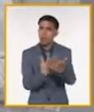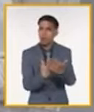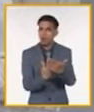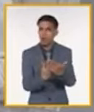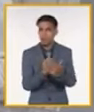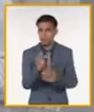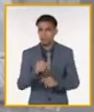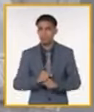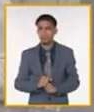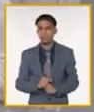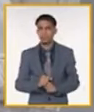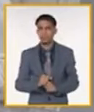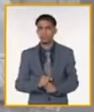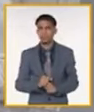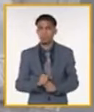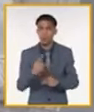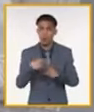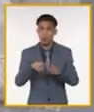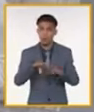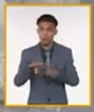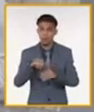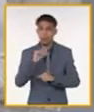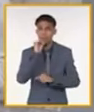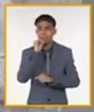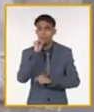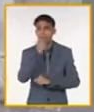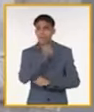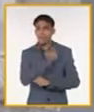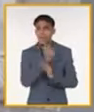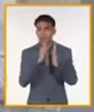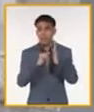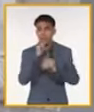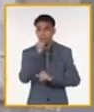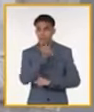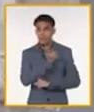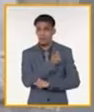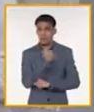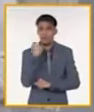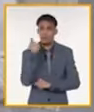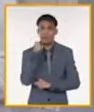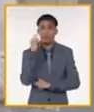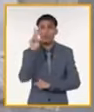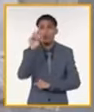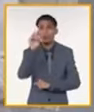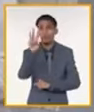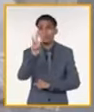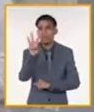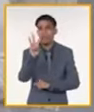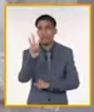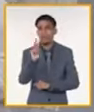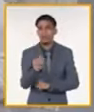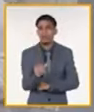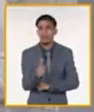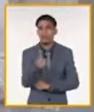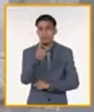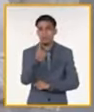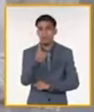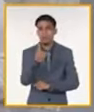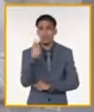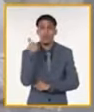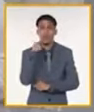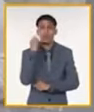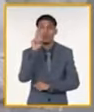Tenemos que tener en cuenta también que en diciembre del 2003 en la asamblea nacional el Primer Ministro presentó 2023